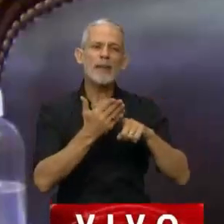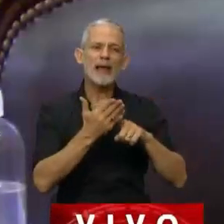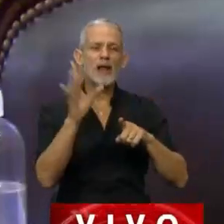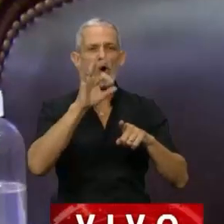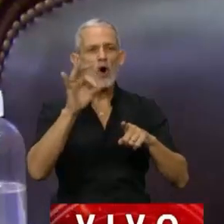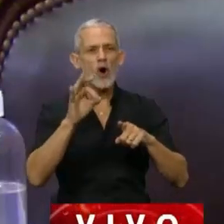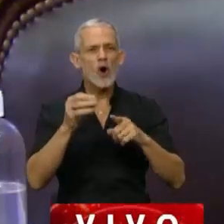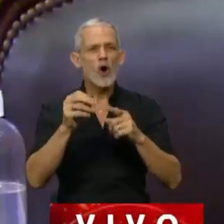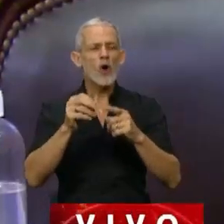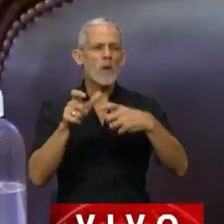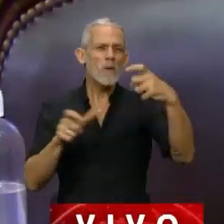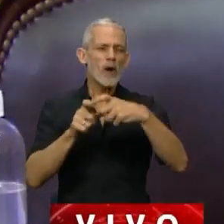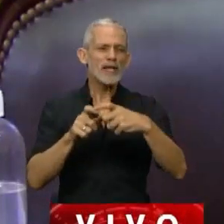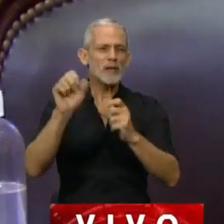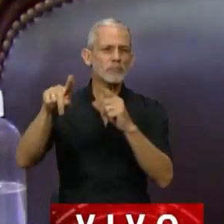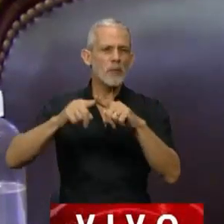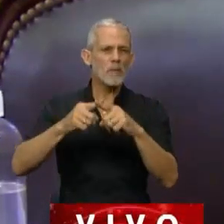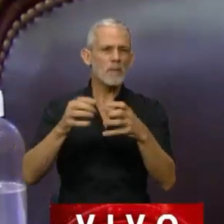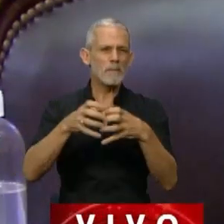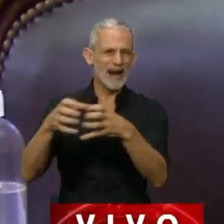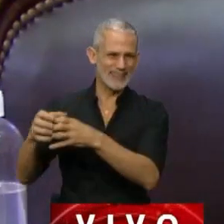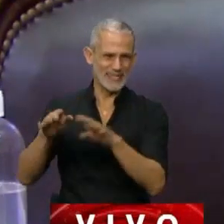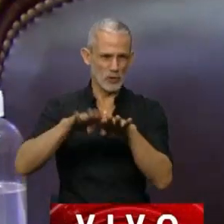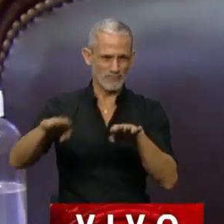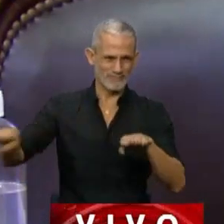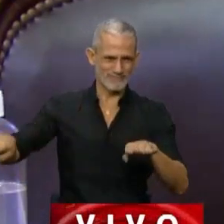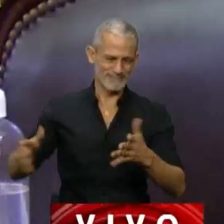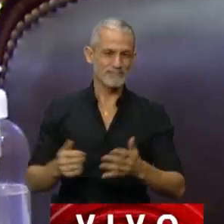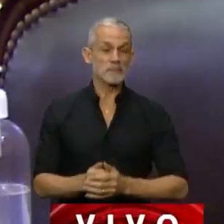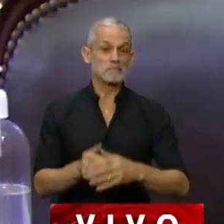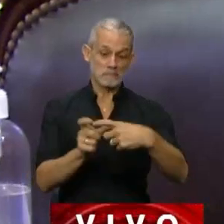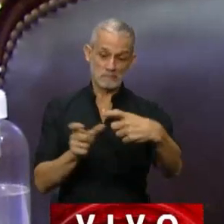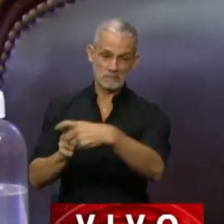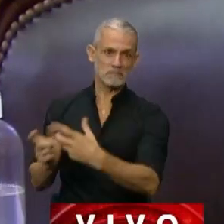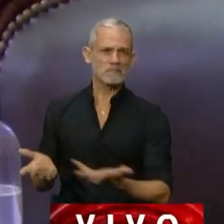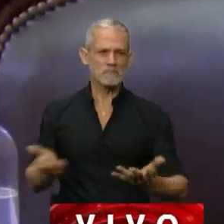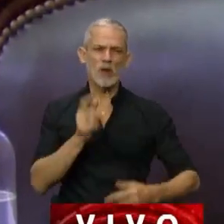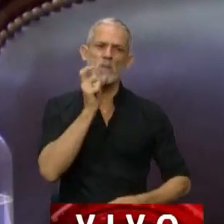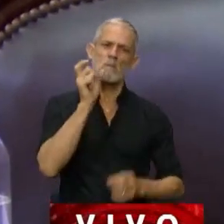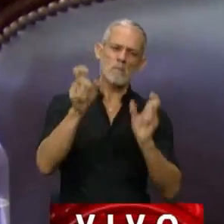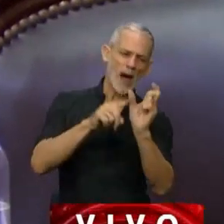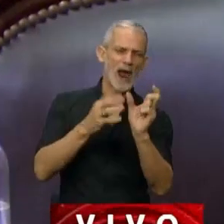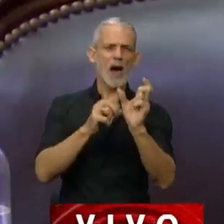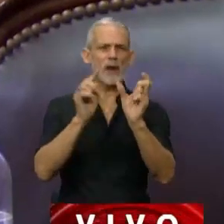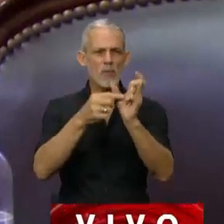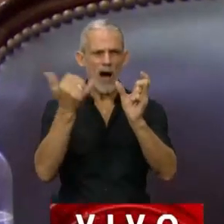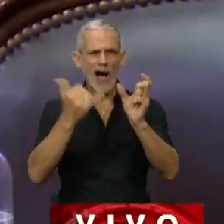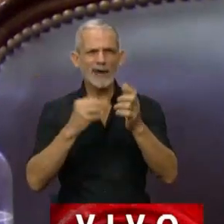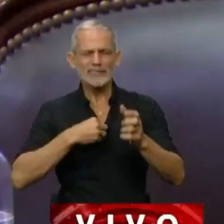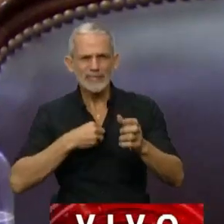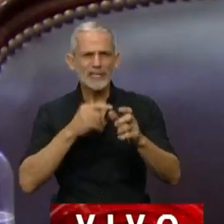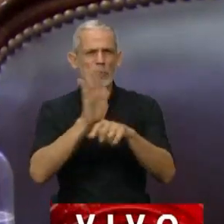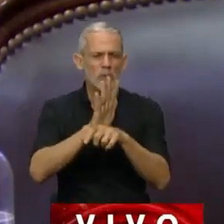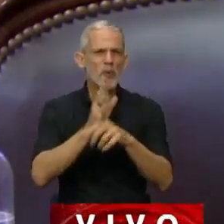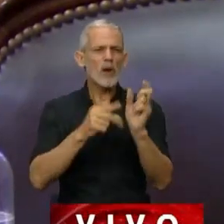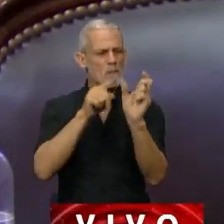o boleta partidaria. Todos sabemos que las palabras connotan, denotan, significan. ¿Y